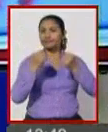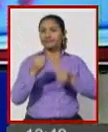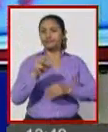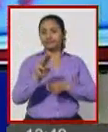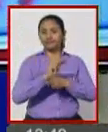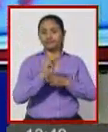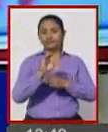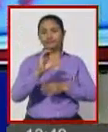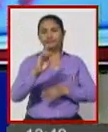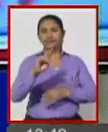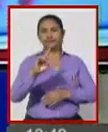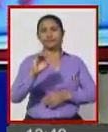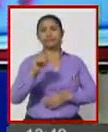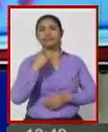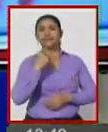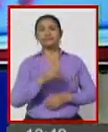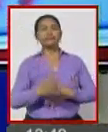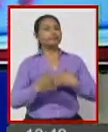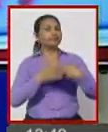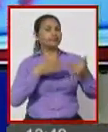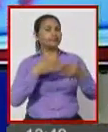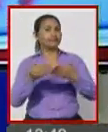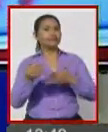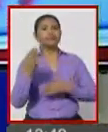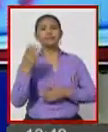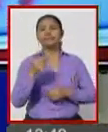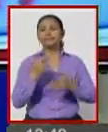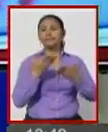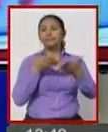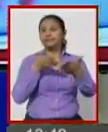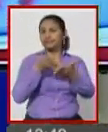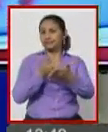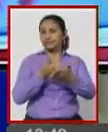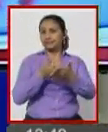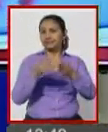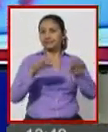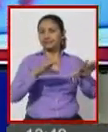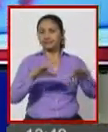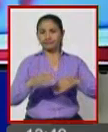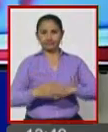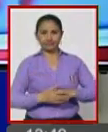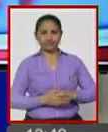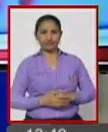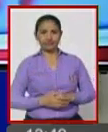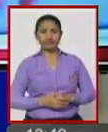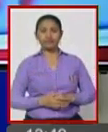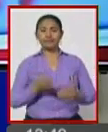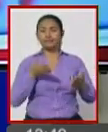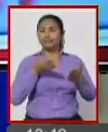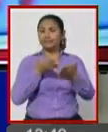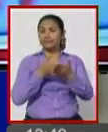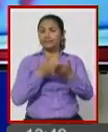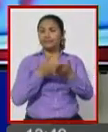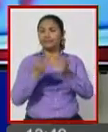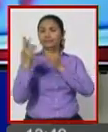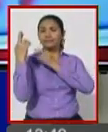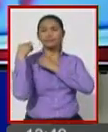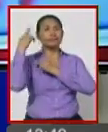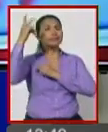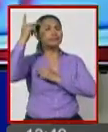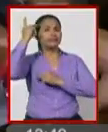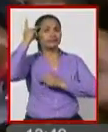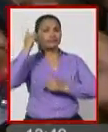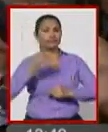del ministro Carlos Romero. Le resta importancia a las acusaciones que él realiza y lo acusa de irresponsabilidad